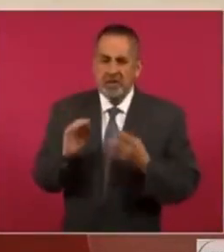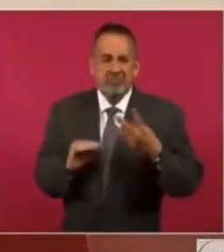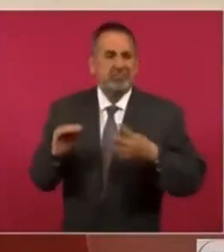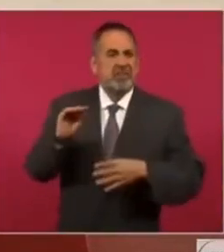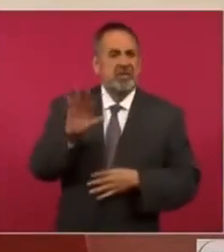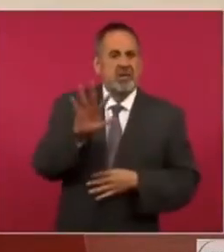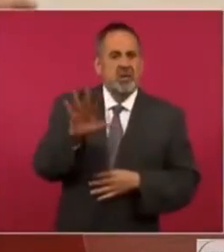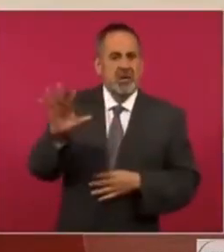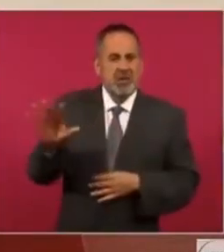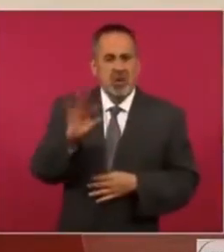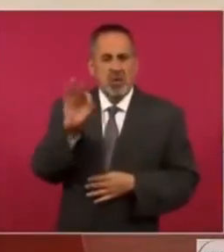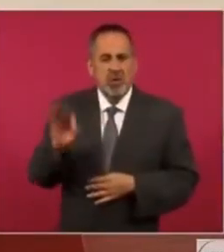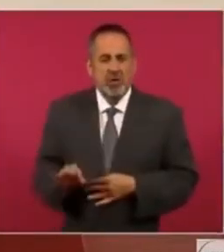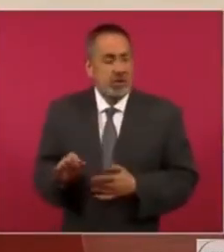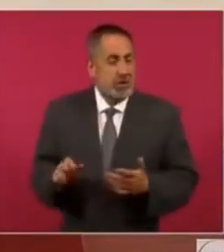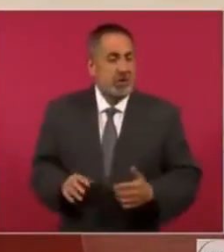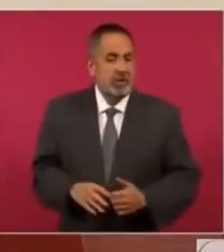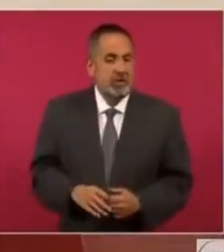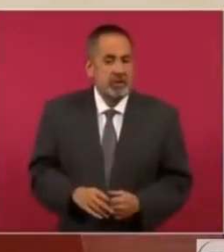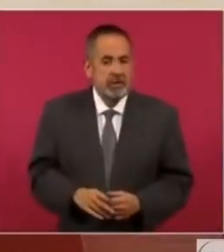La